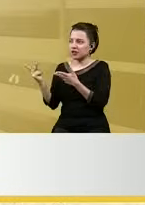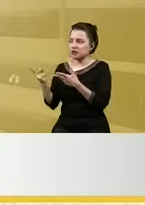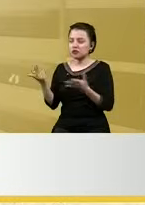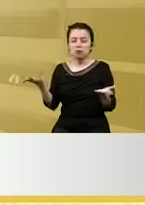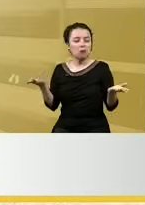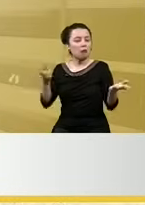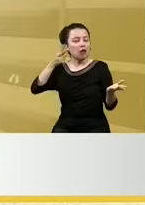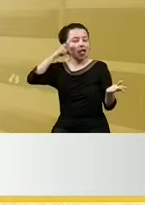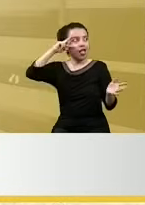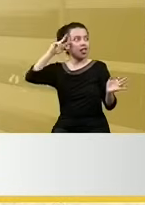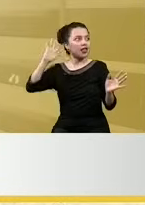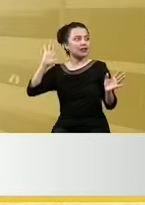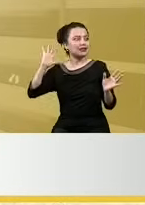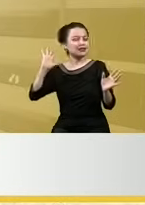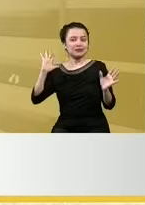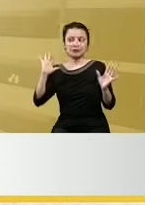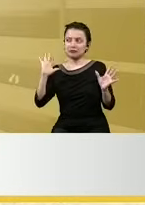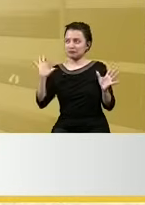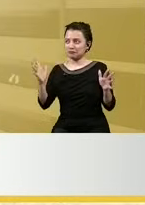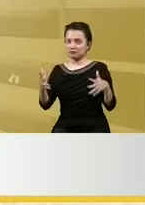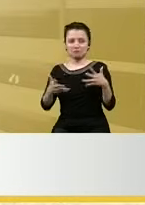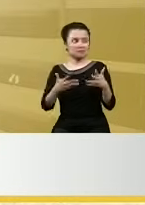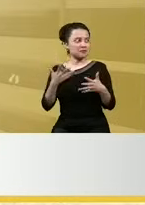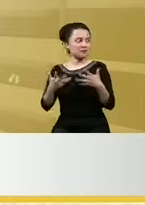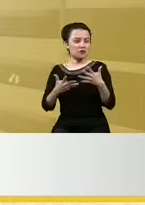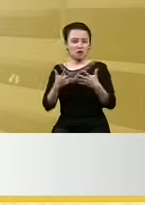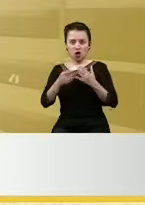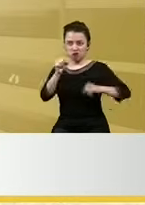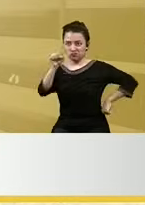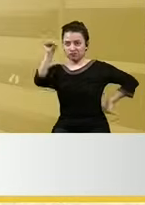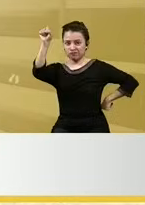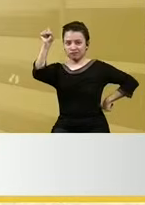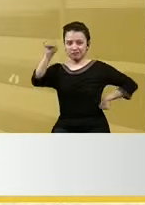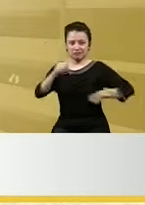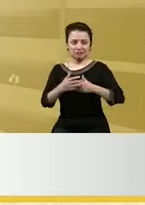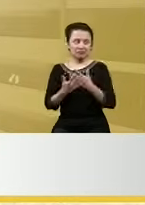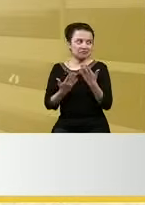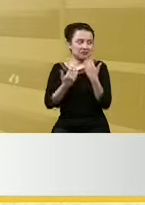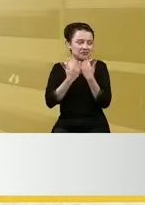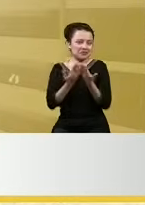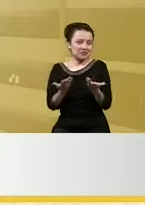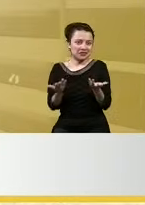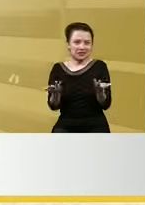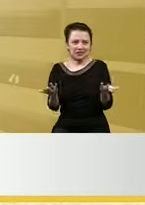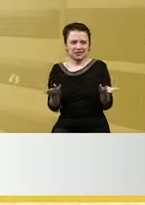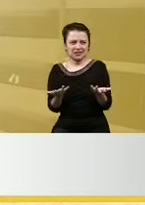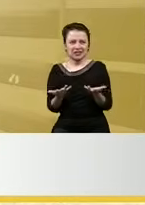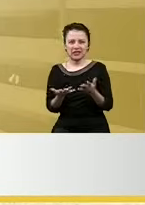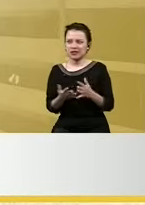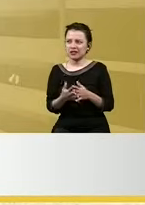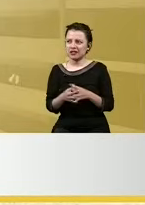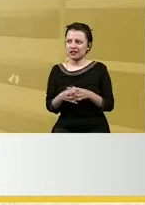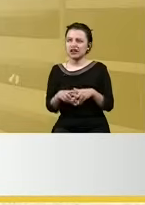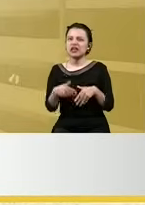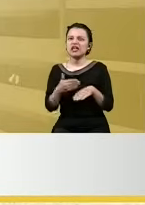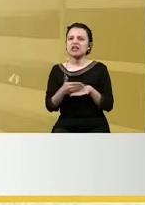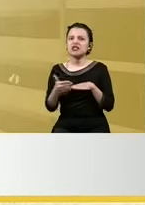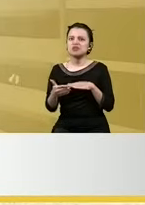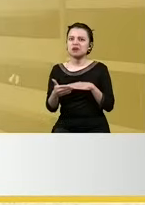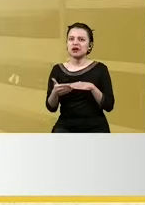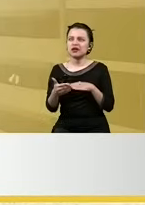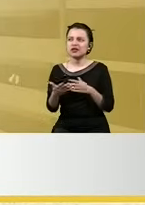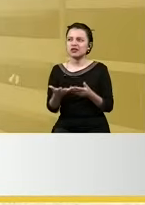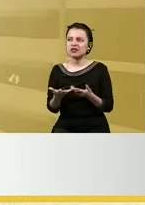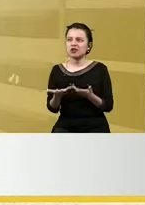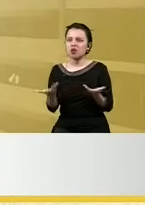Sí. Con, pero, con superpoderes. Con acrobacia incluida. Y yo me pregunto, ¿cómo se baja de ahí? Y,